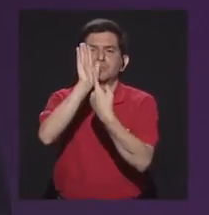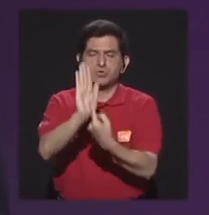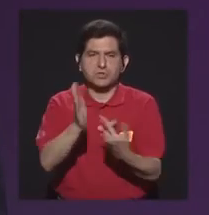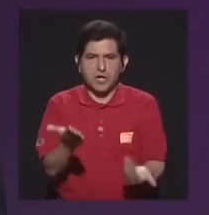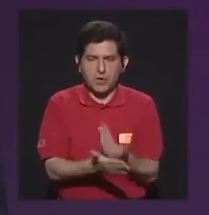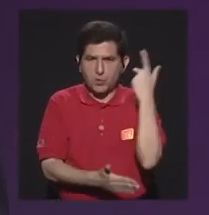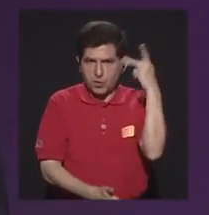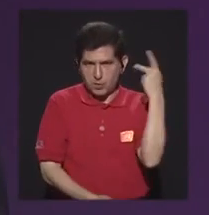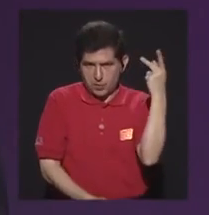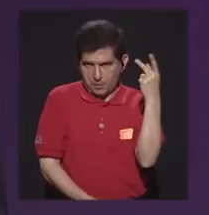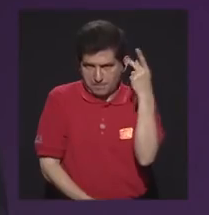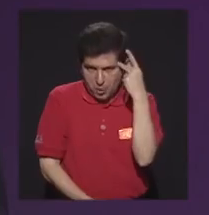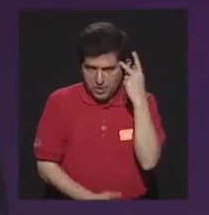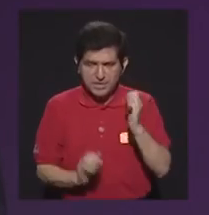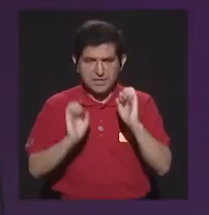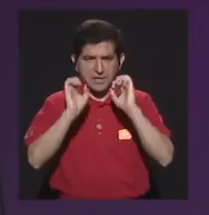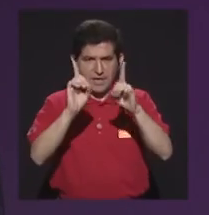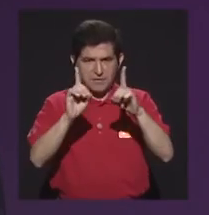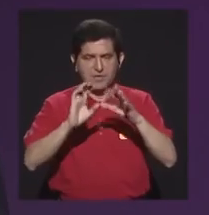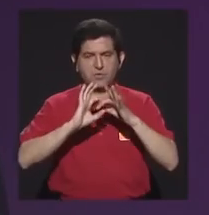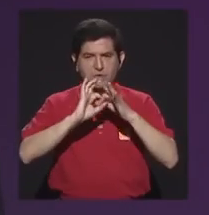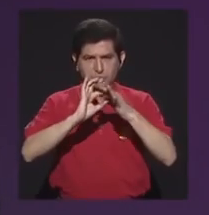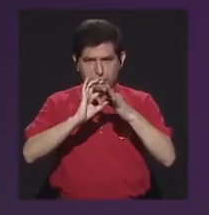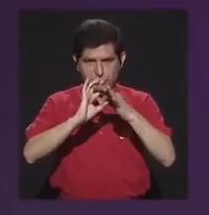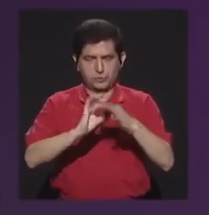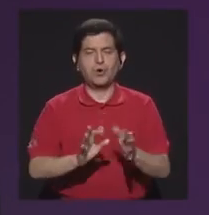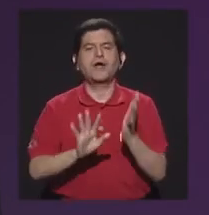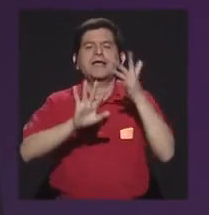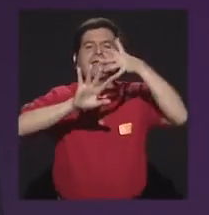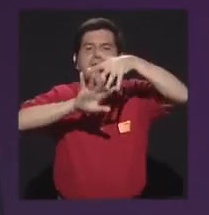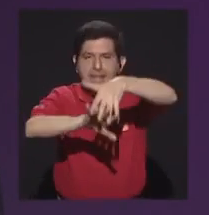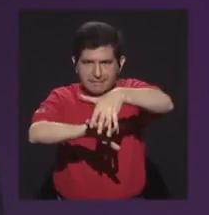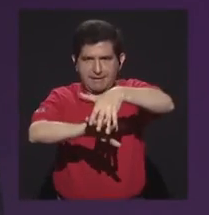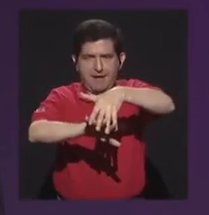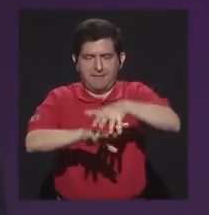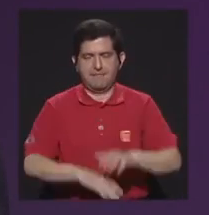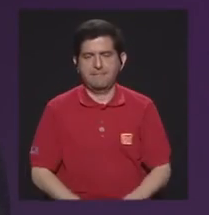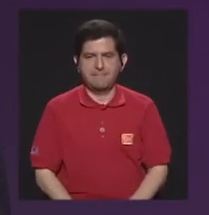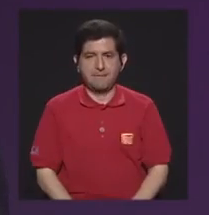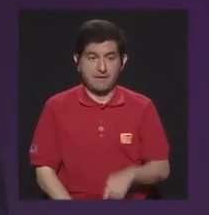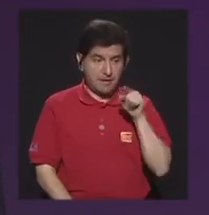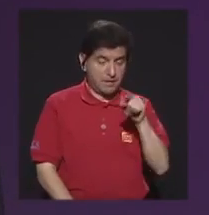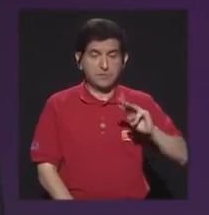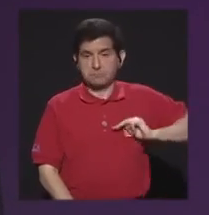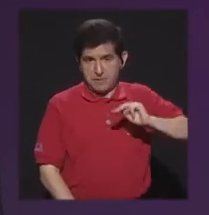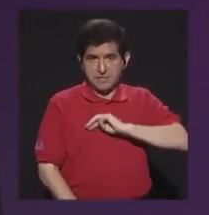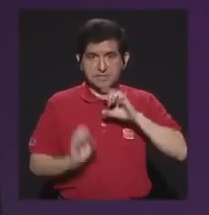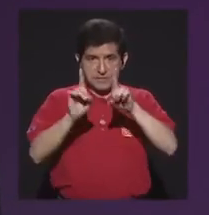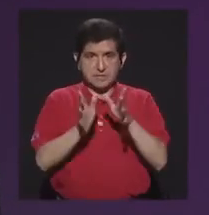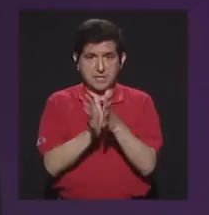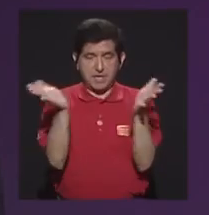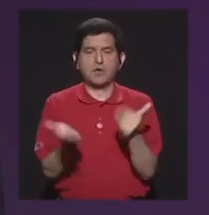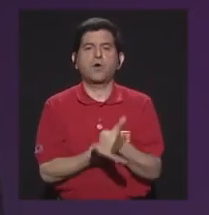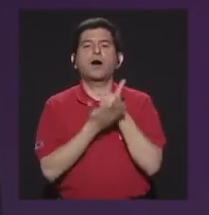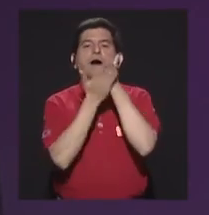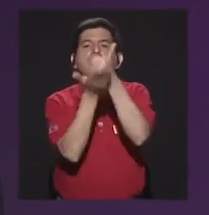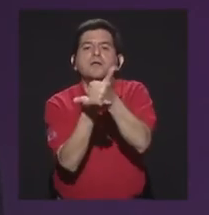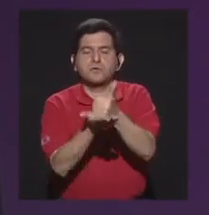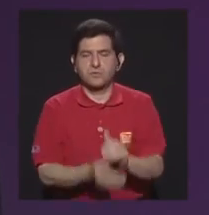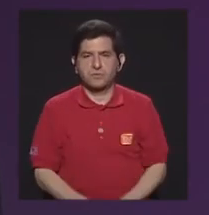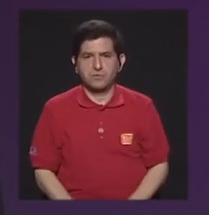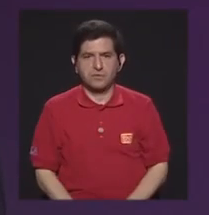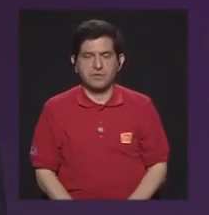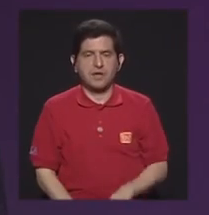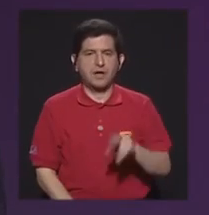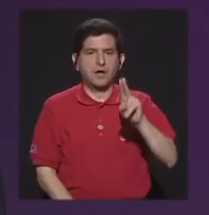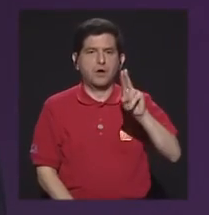nueva política de educación sexual integral del MEP, y esa la estamos haciendo con ayuda del